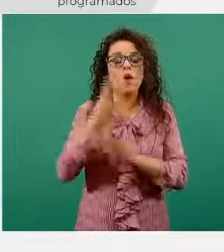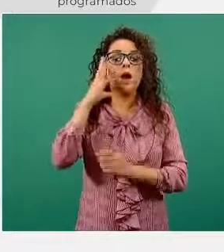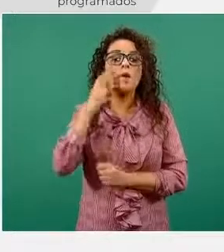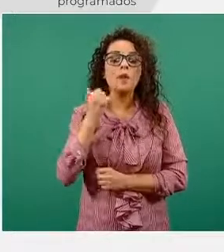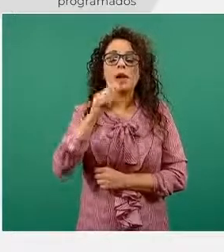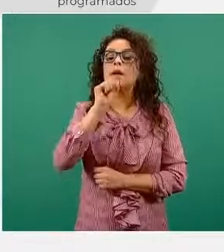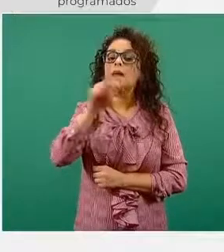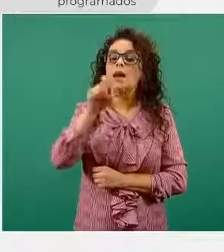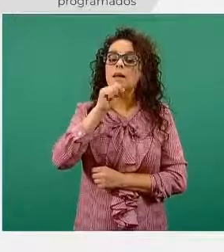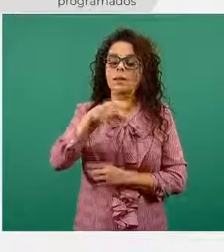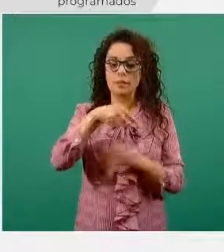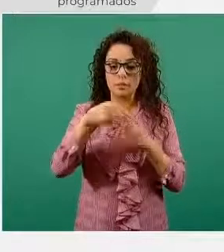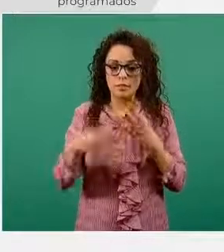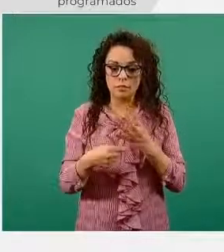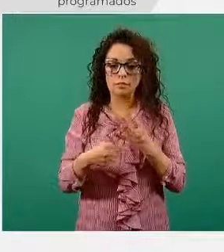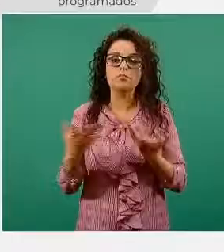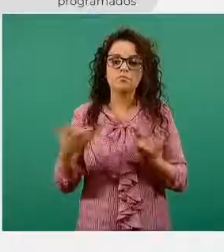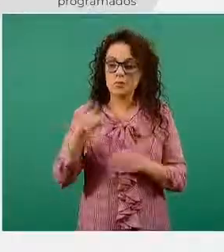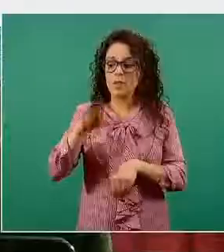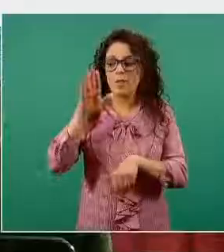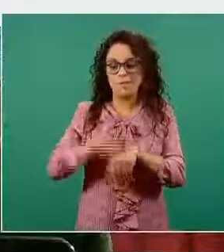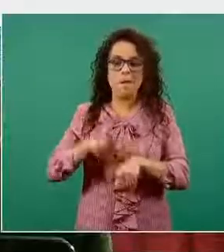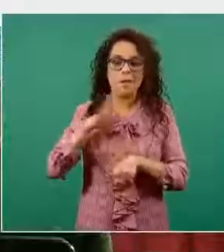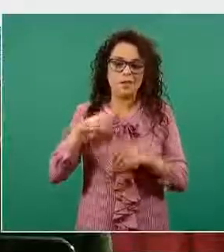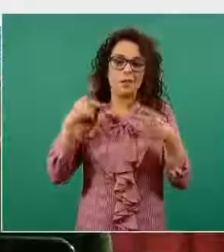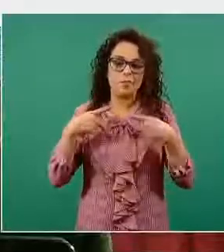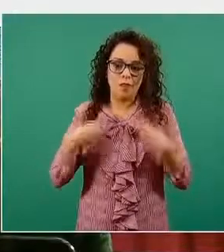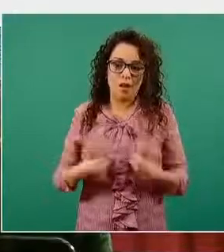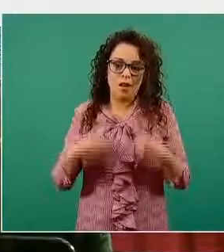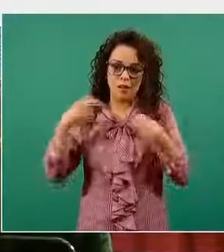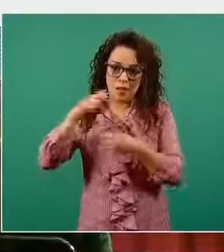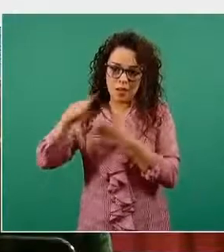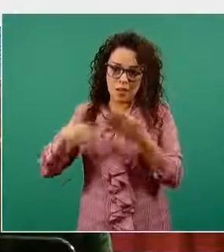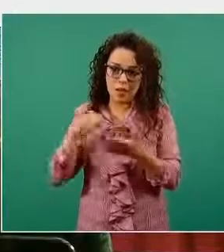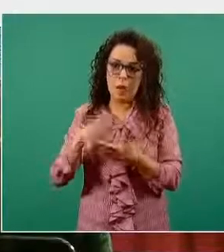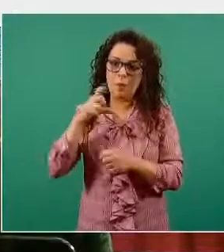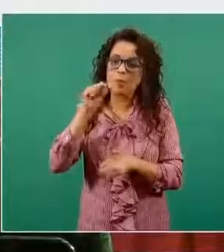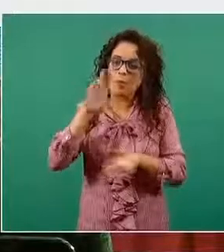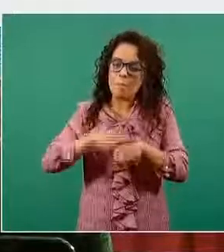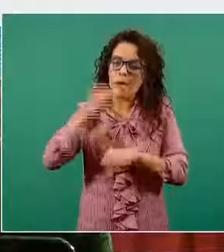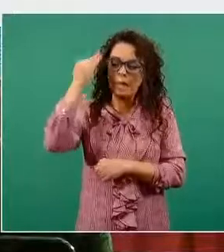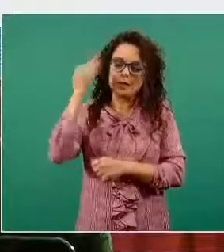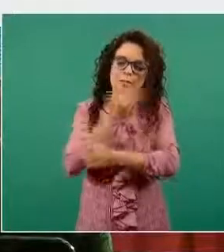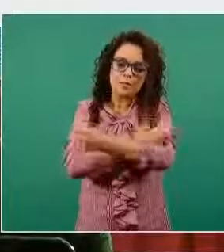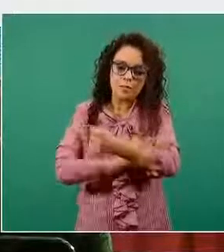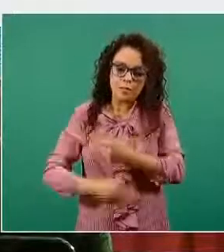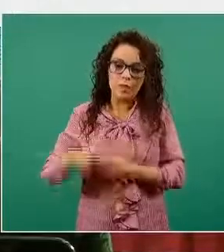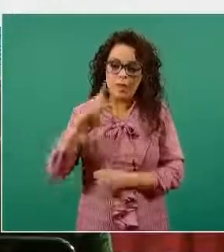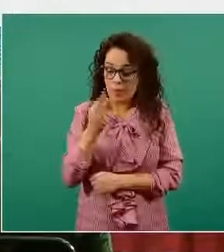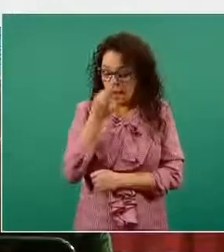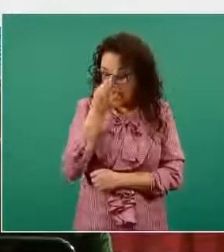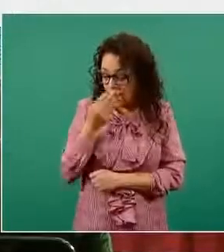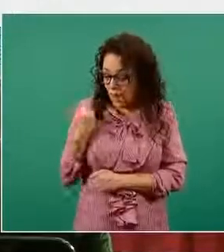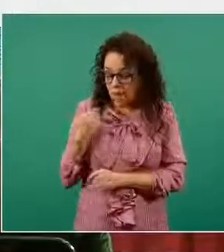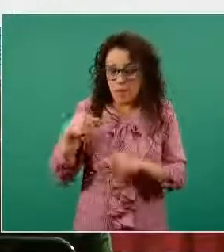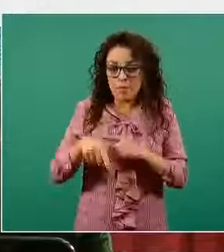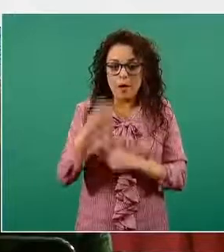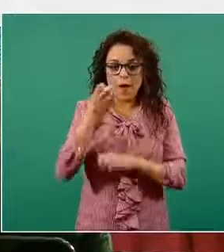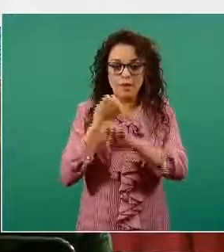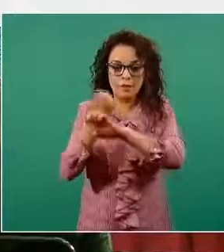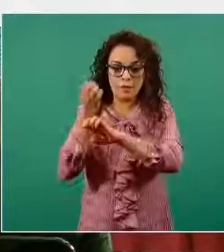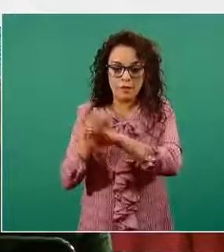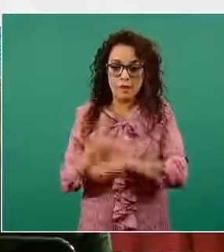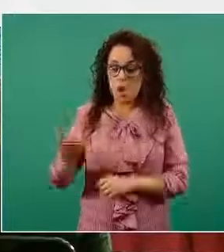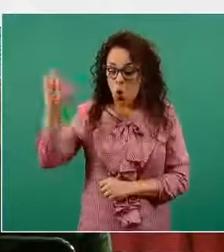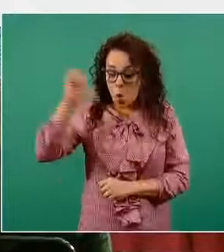tienen poblaciones más grandes y se tardan algunos días más. Apenas iniciaron estas entidades. Y hoy